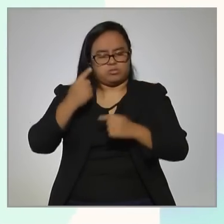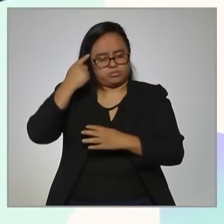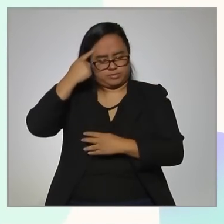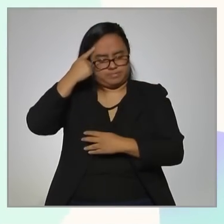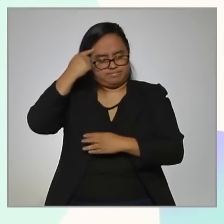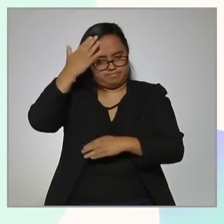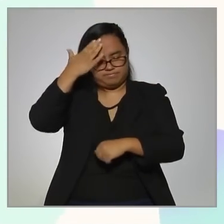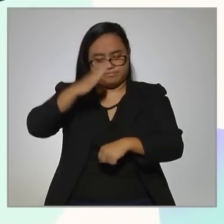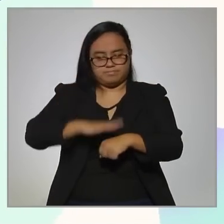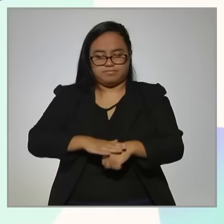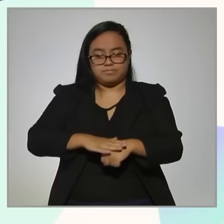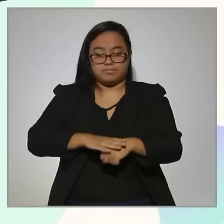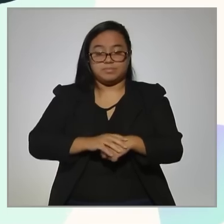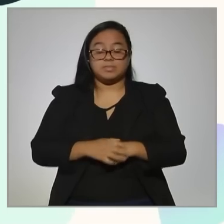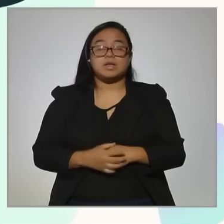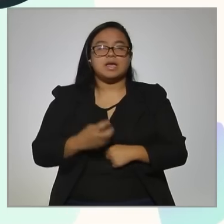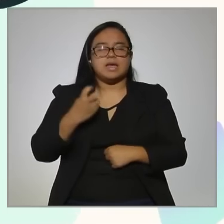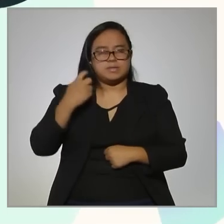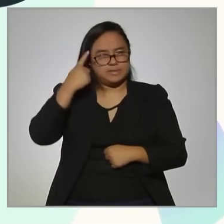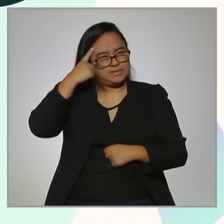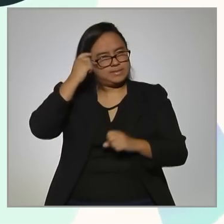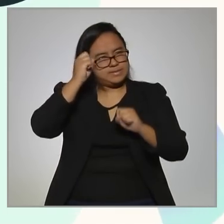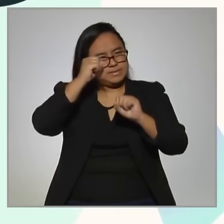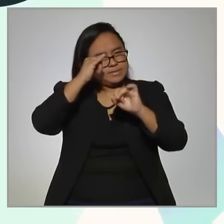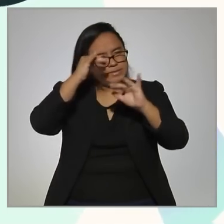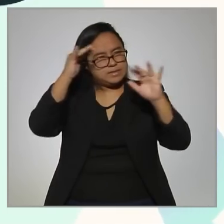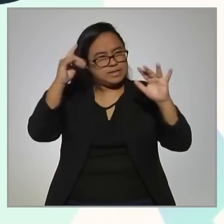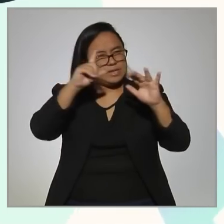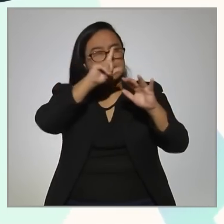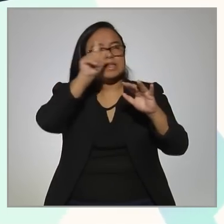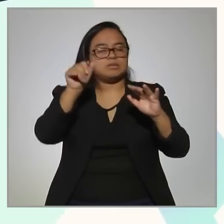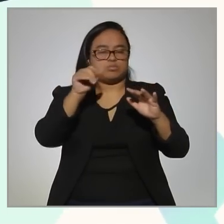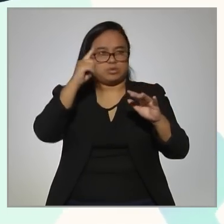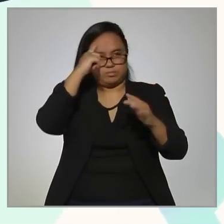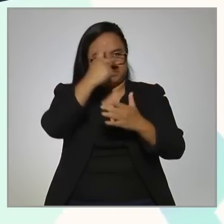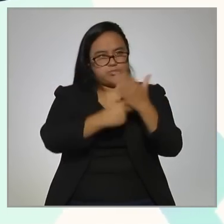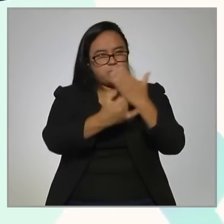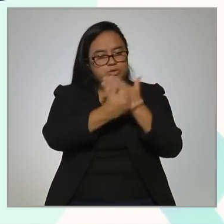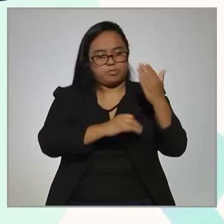en mente, los visualizan y proyectan.